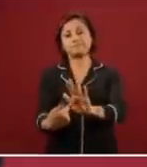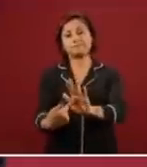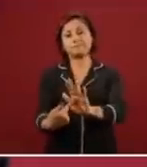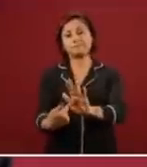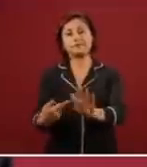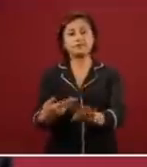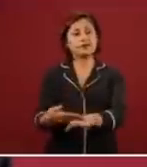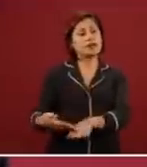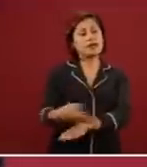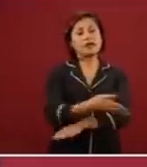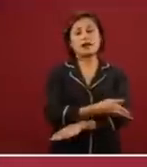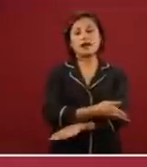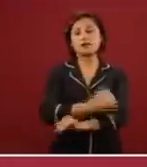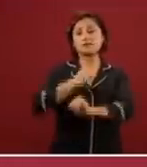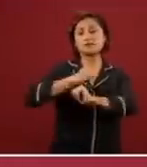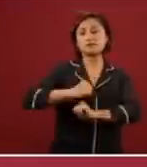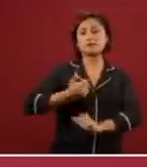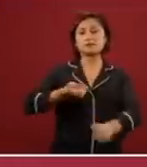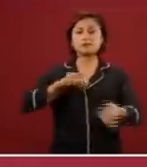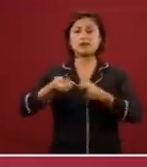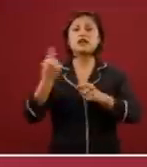gobernaba la delincuencia.